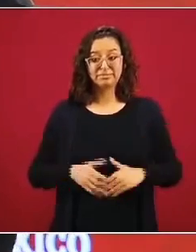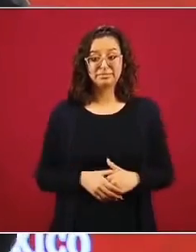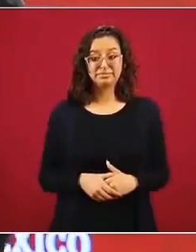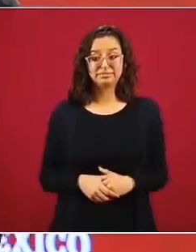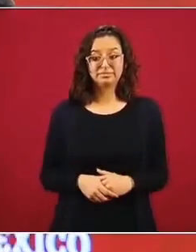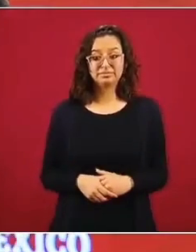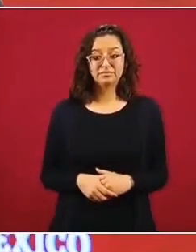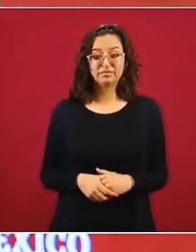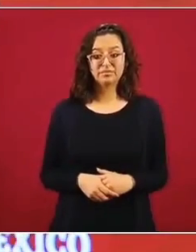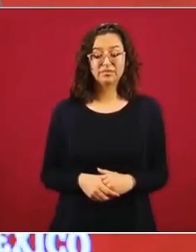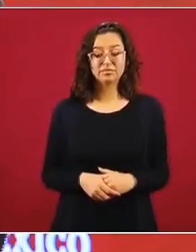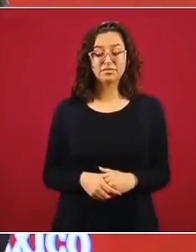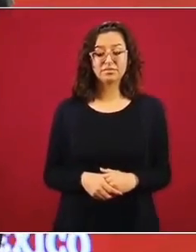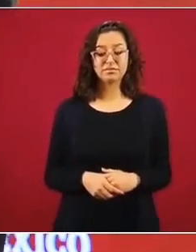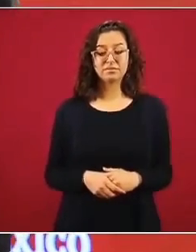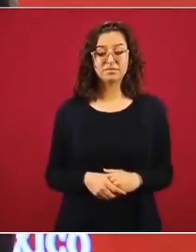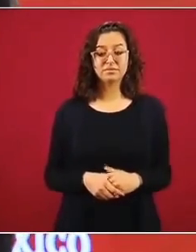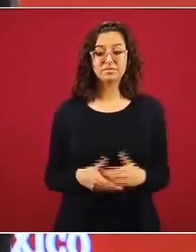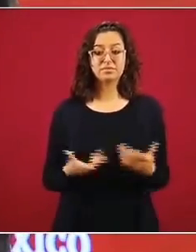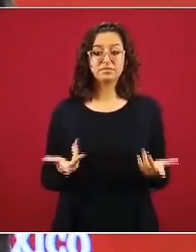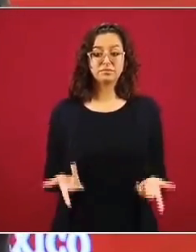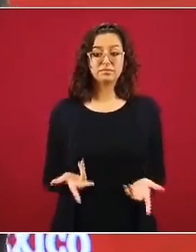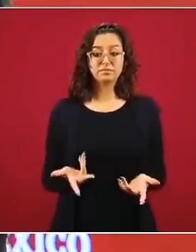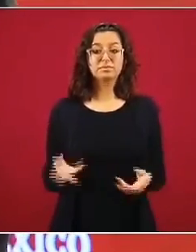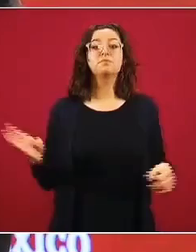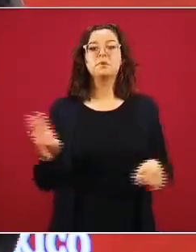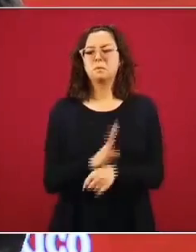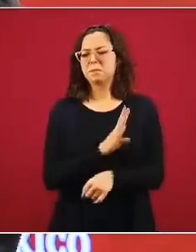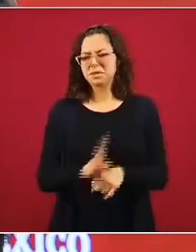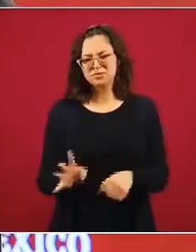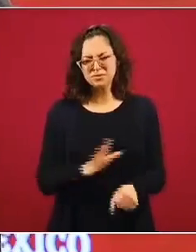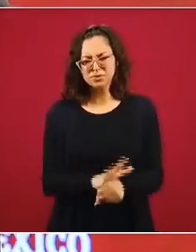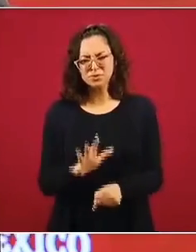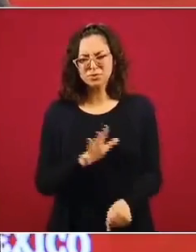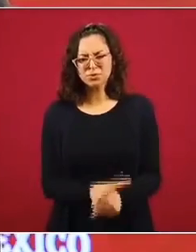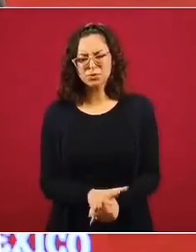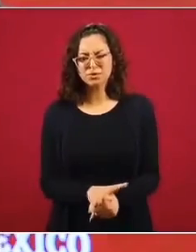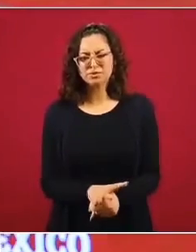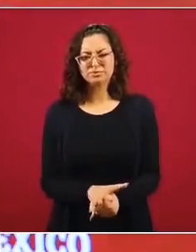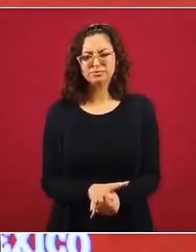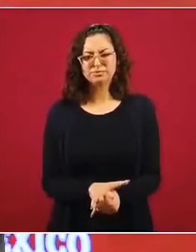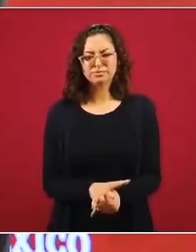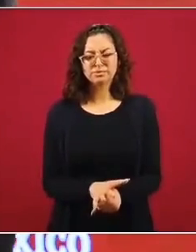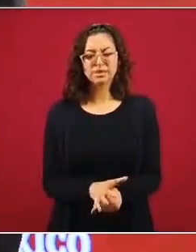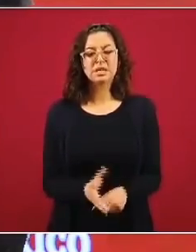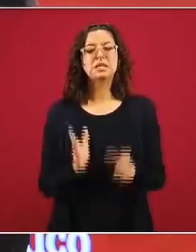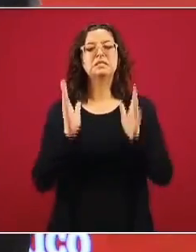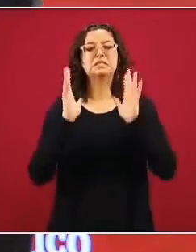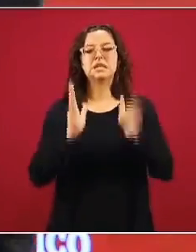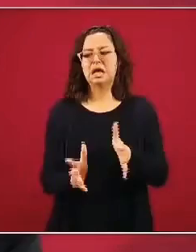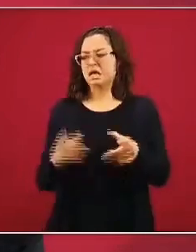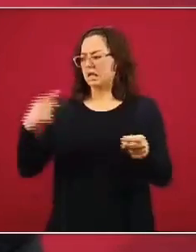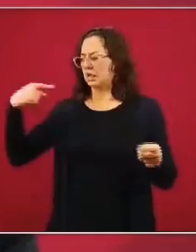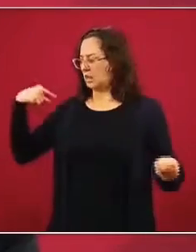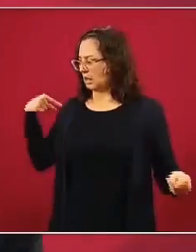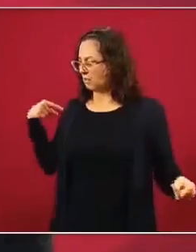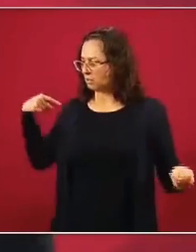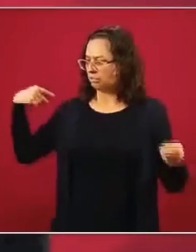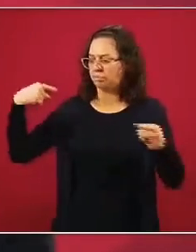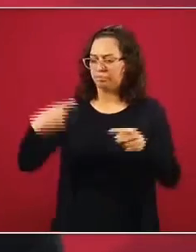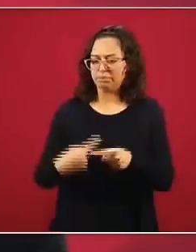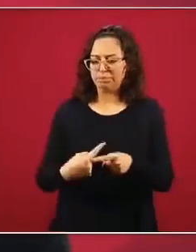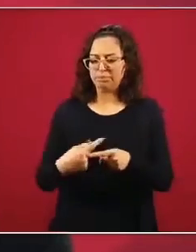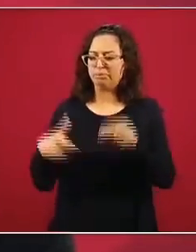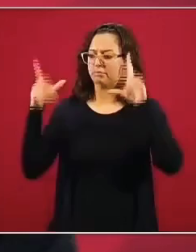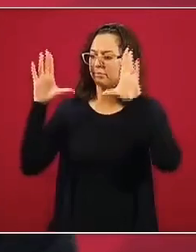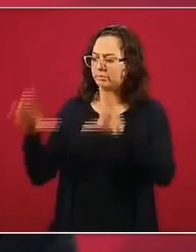cómo ir equilibrando. Y tenemos la ventaja, repito, de que ya hubo enseñanzas, ya sabemos que nos